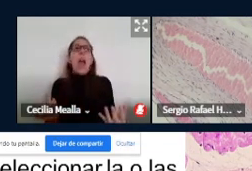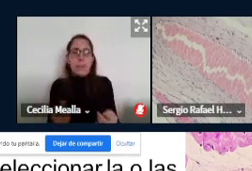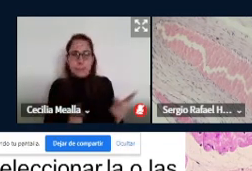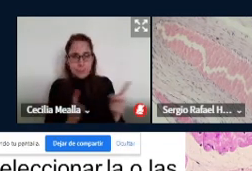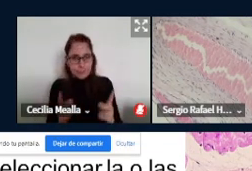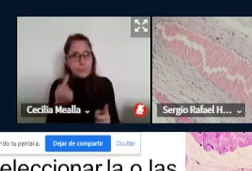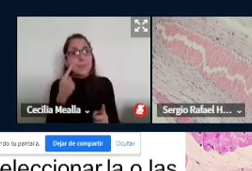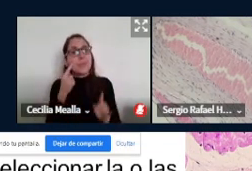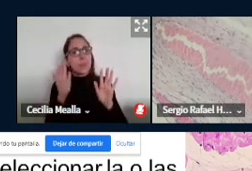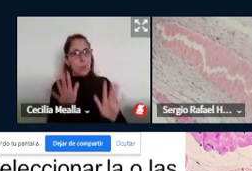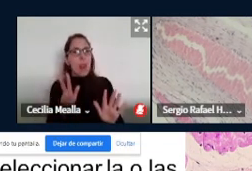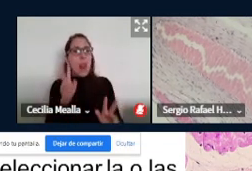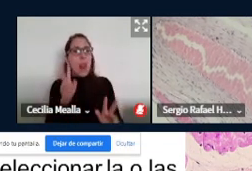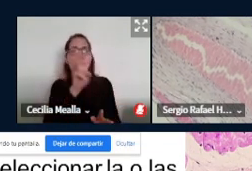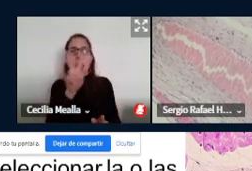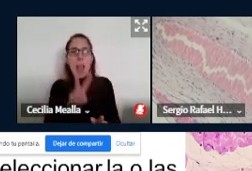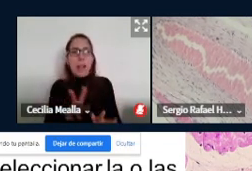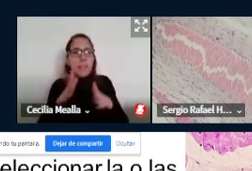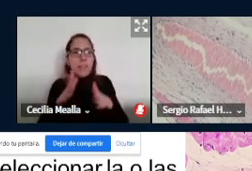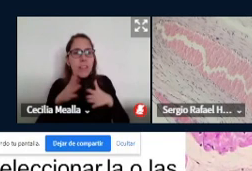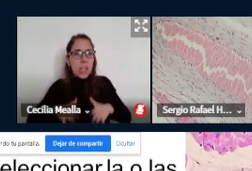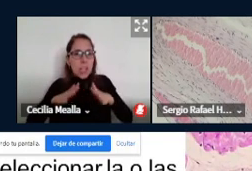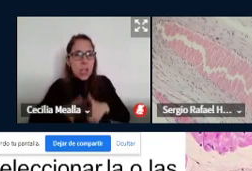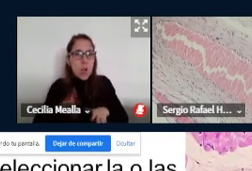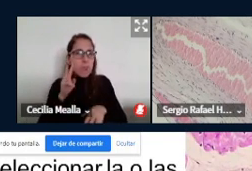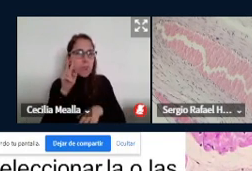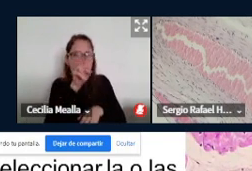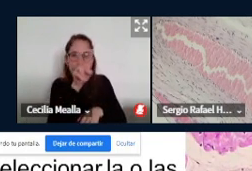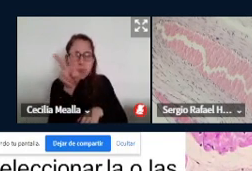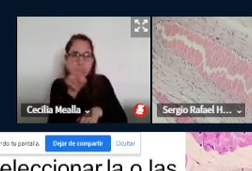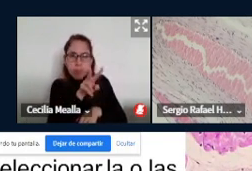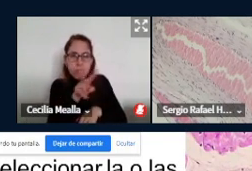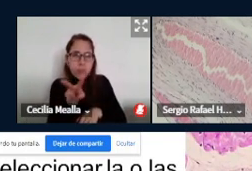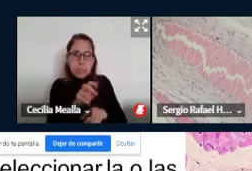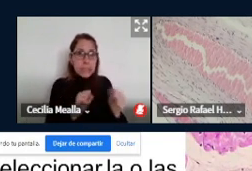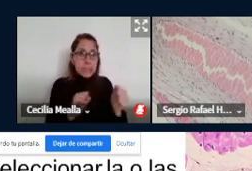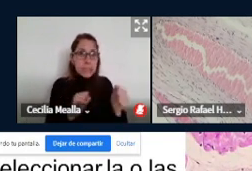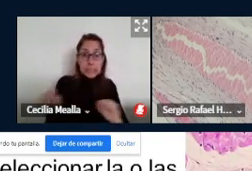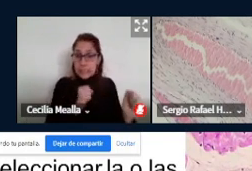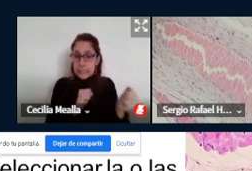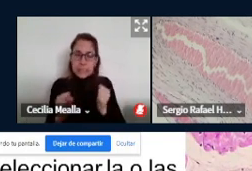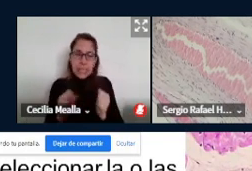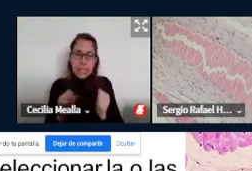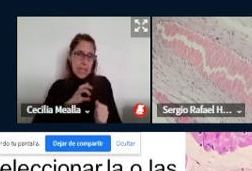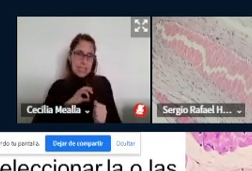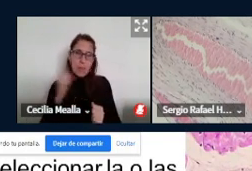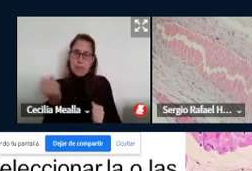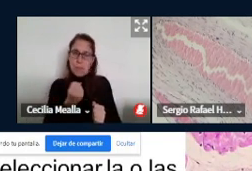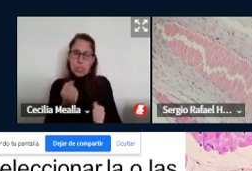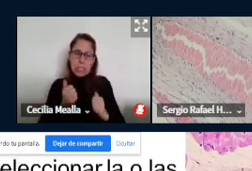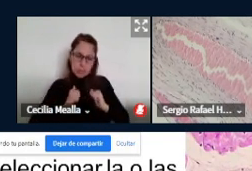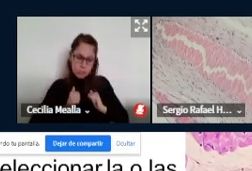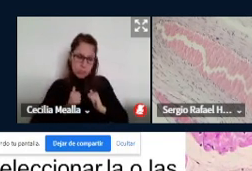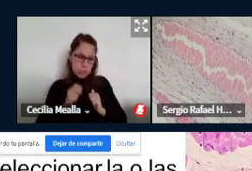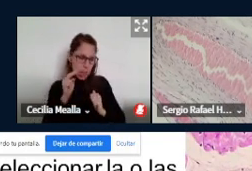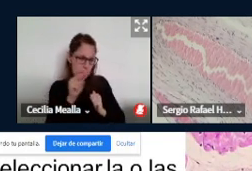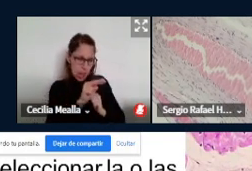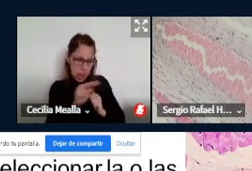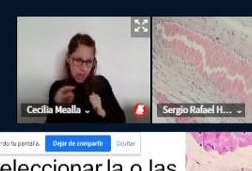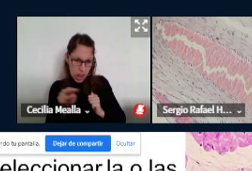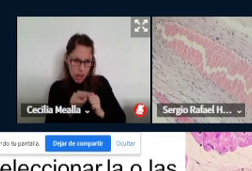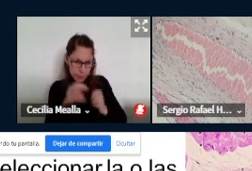Entonces, no sé, esa ansiedad que tenemos todos, traten de graduarla en los exámenes para leer bien la